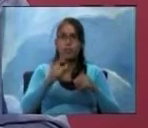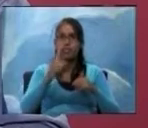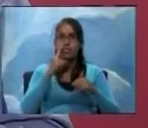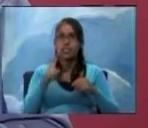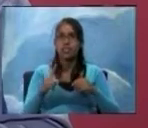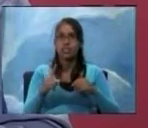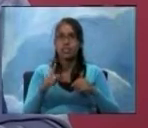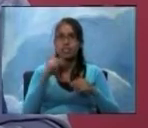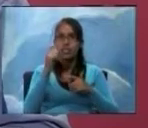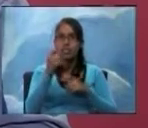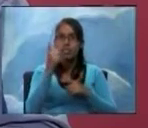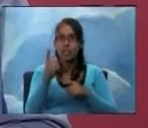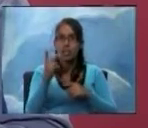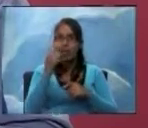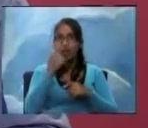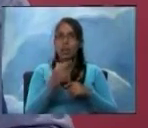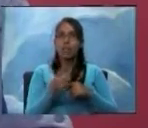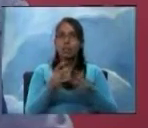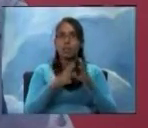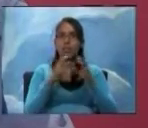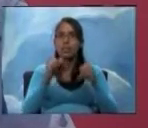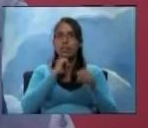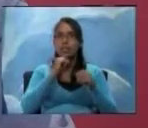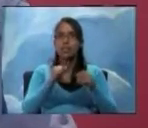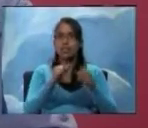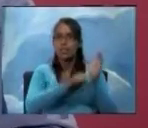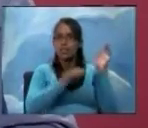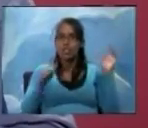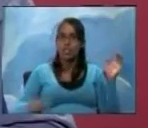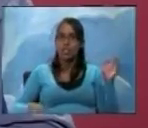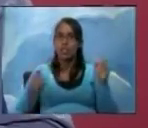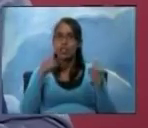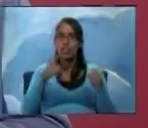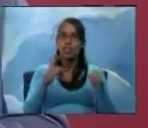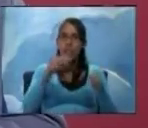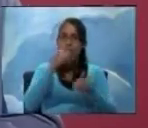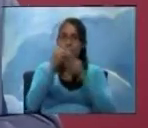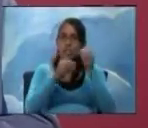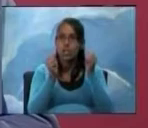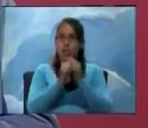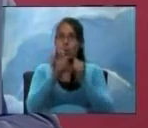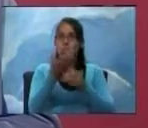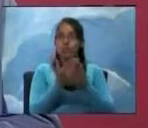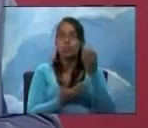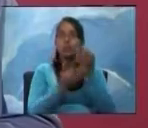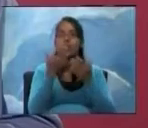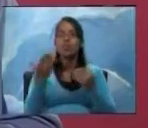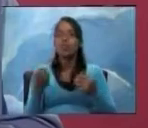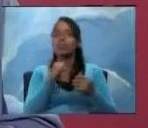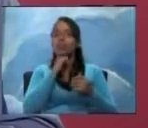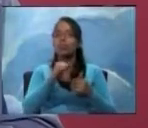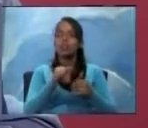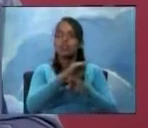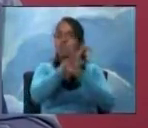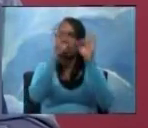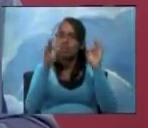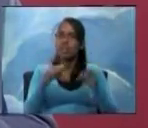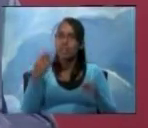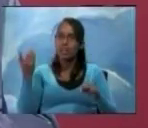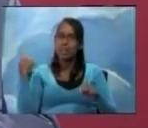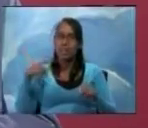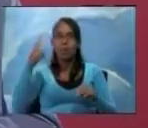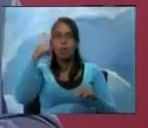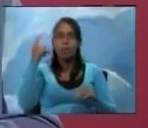riquezas y estafe al pobre. No, el Señor dice: haciendo con sus manos lo que es bueno, de manera que tenga